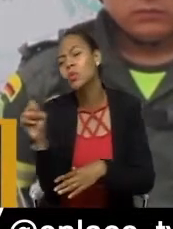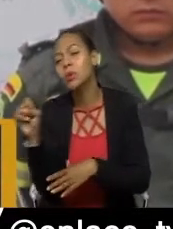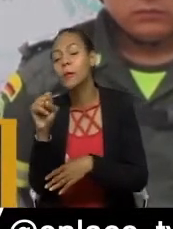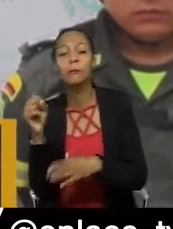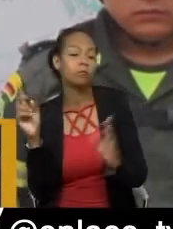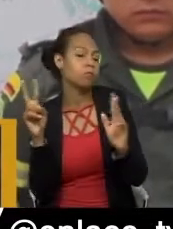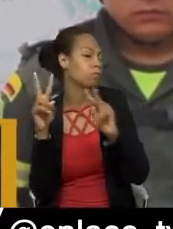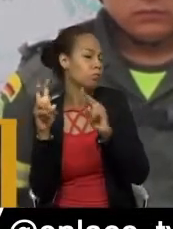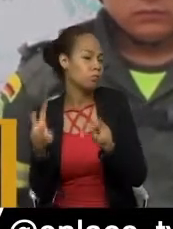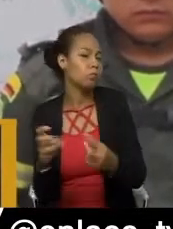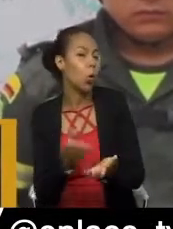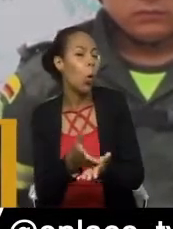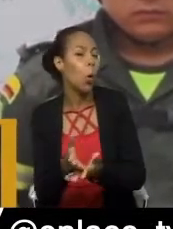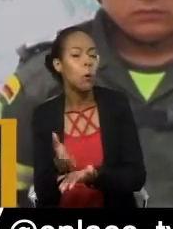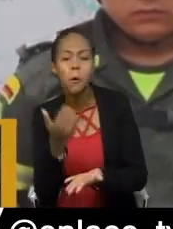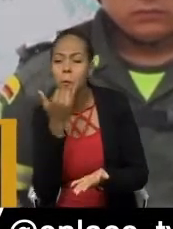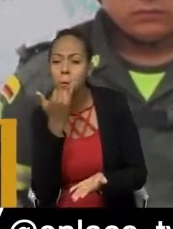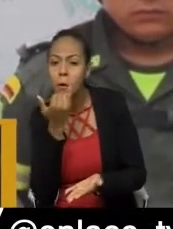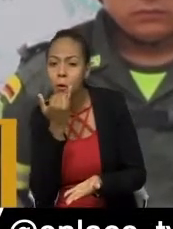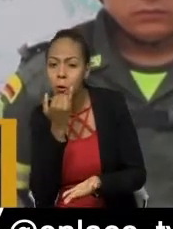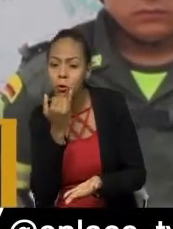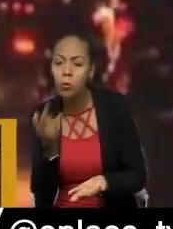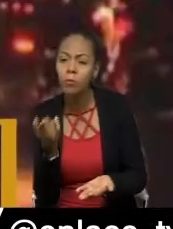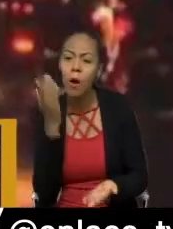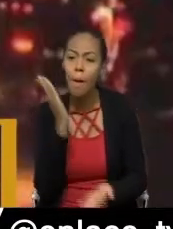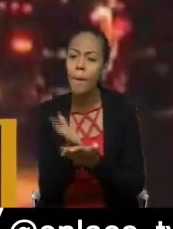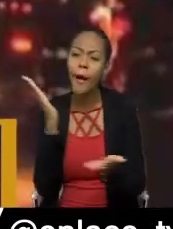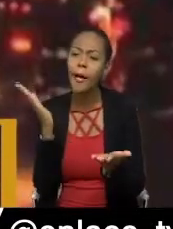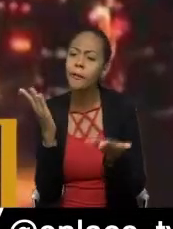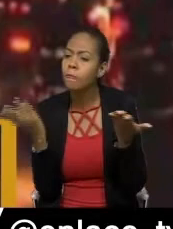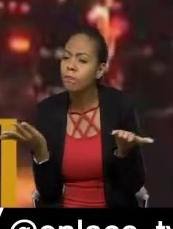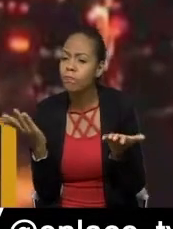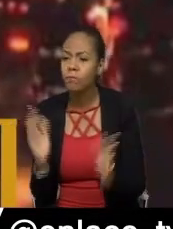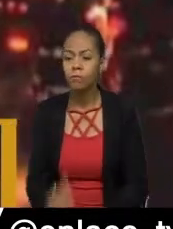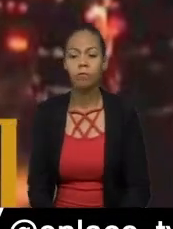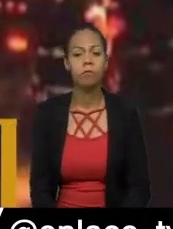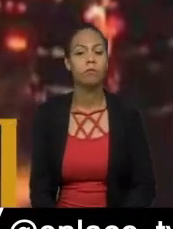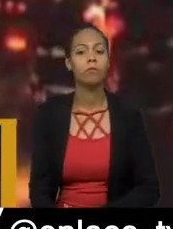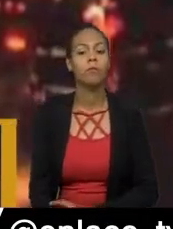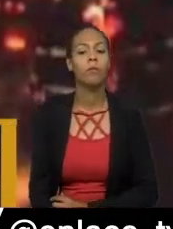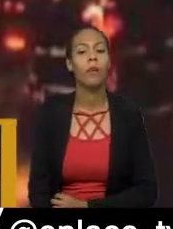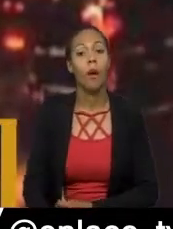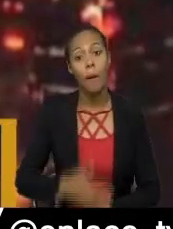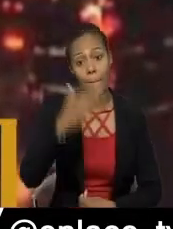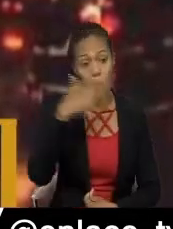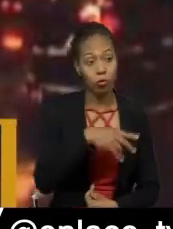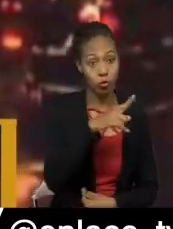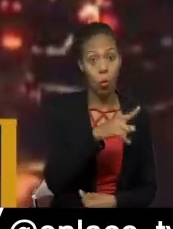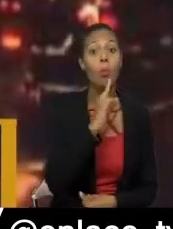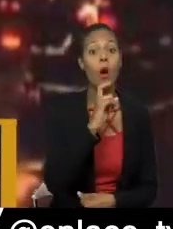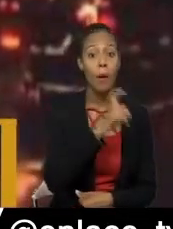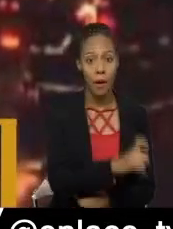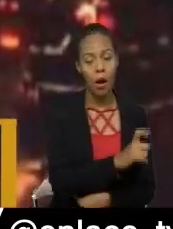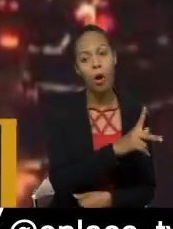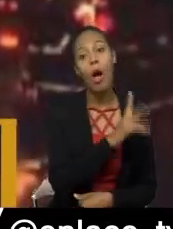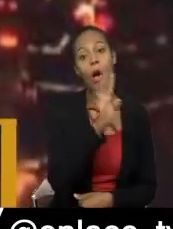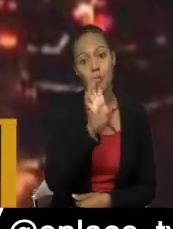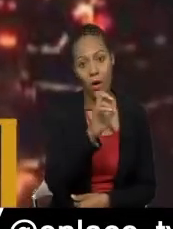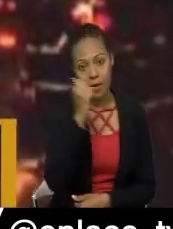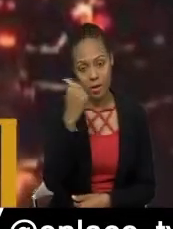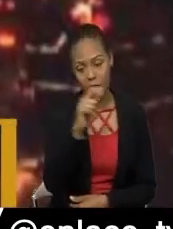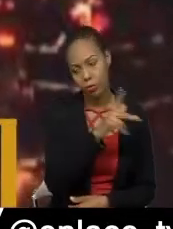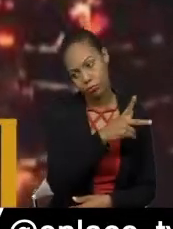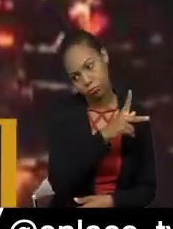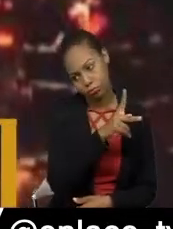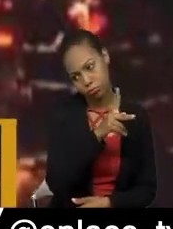actividad investigando a ver qué fue lo que ocasionó este lamentable accidente. El bus salió de la ciudad de Bucaramanga a las 9 y 10 de la noche con destino a la